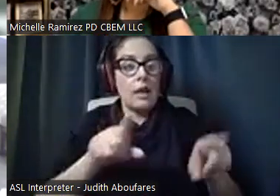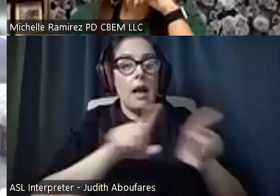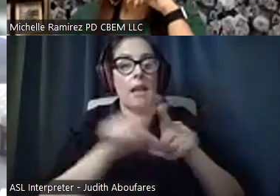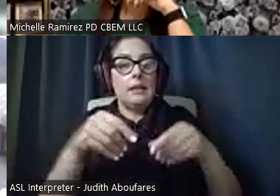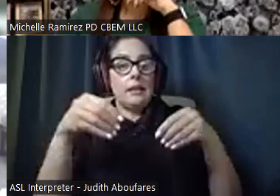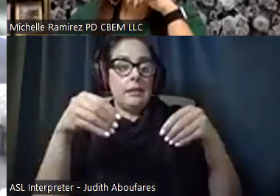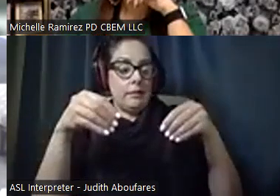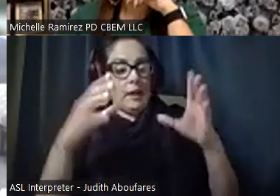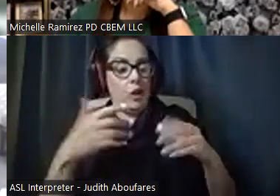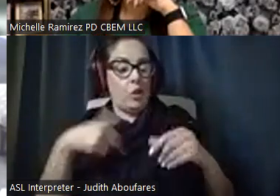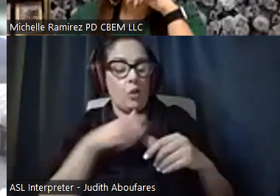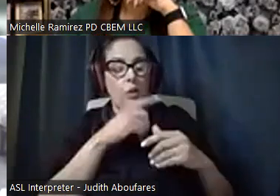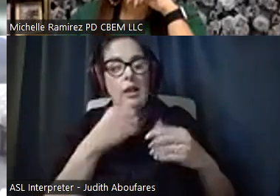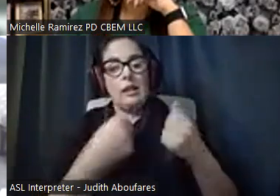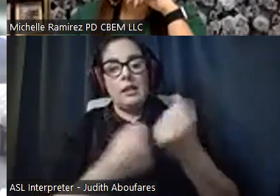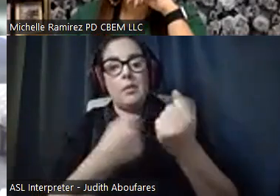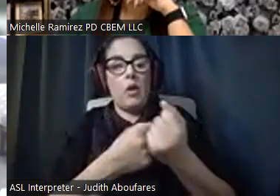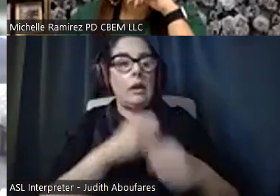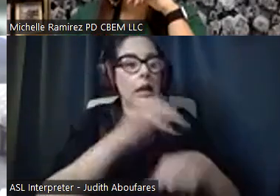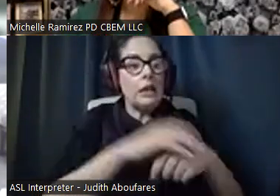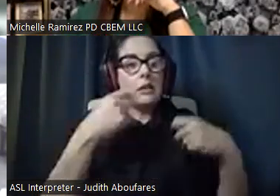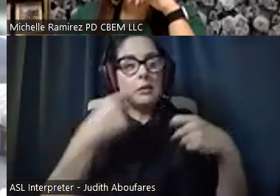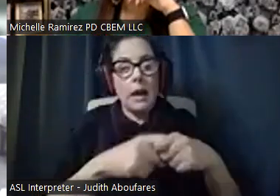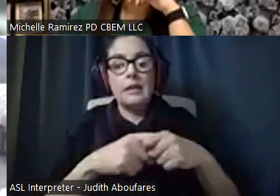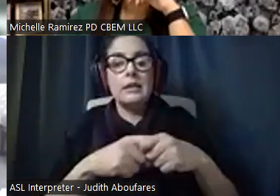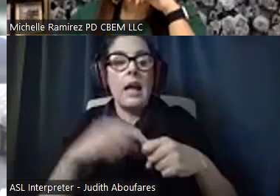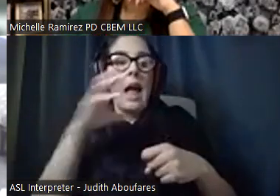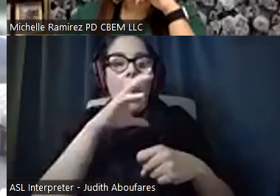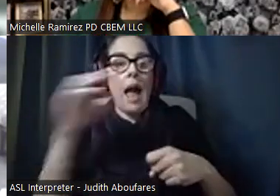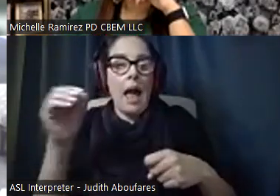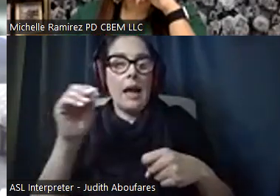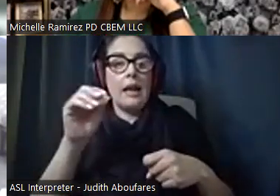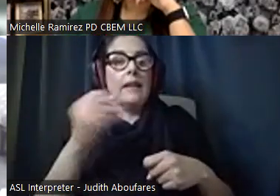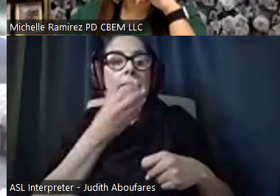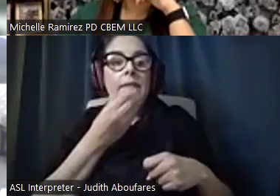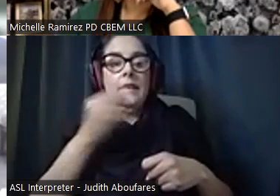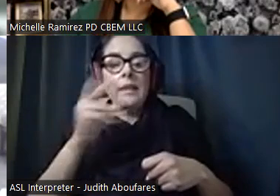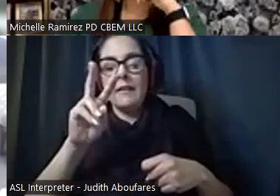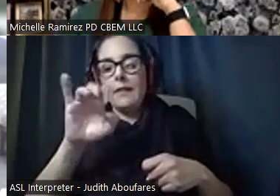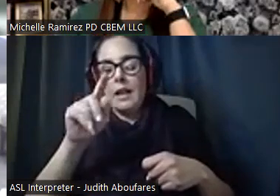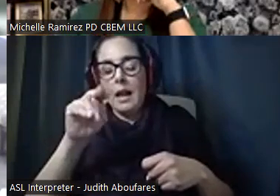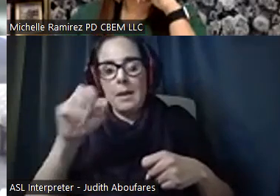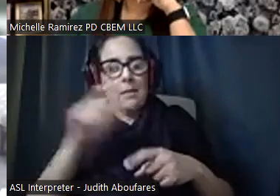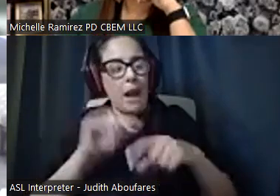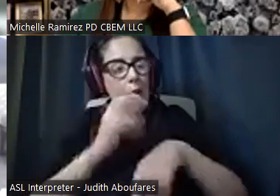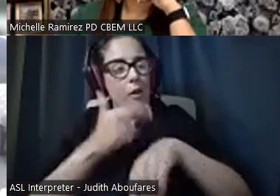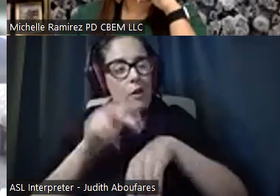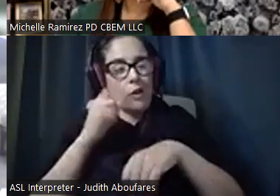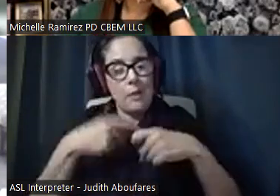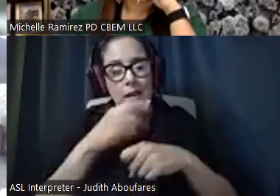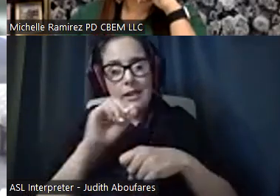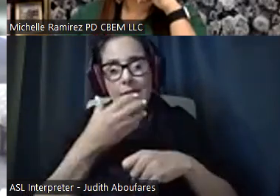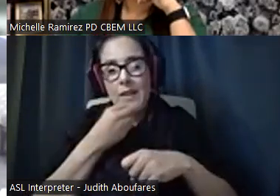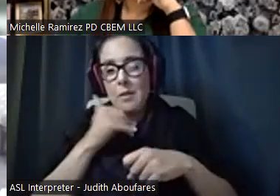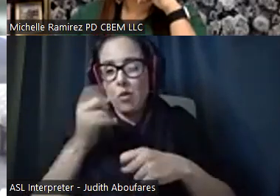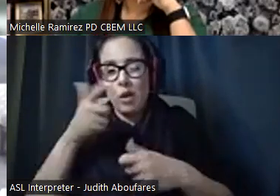se puede recibir el personal de ACRC a una lista de vendedores que apoyen ciertos idiomas, tales como vendedores